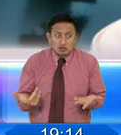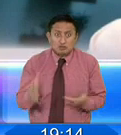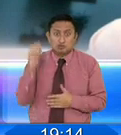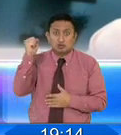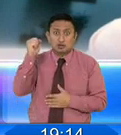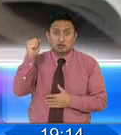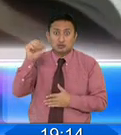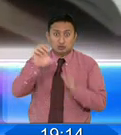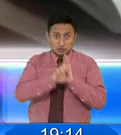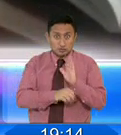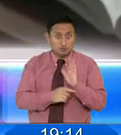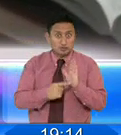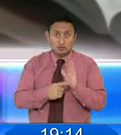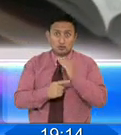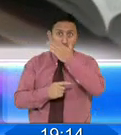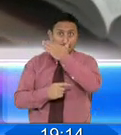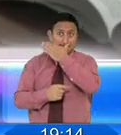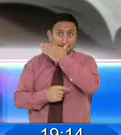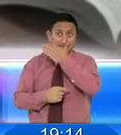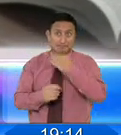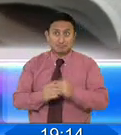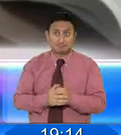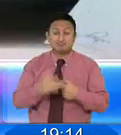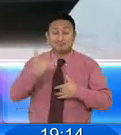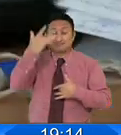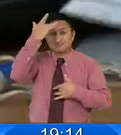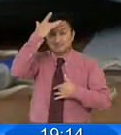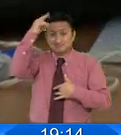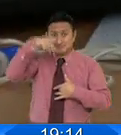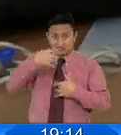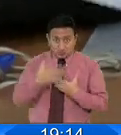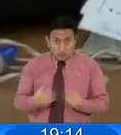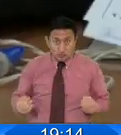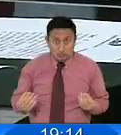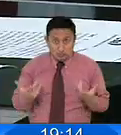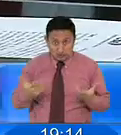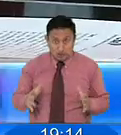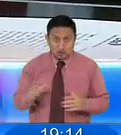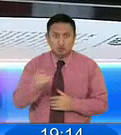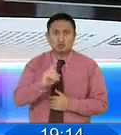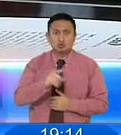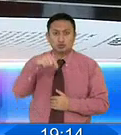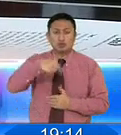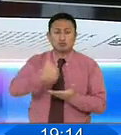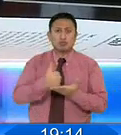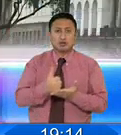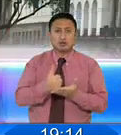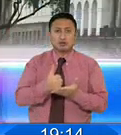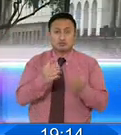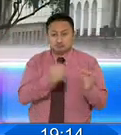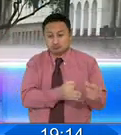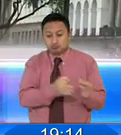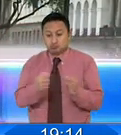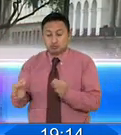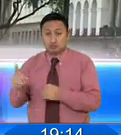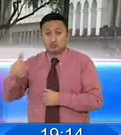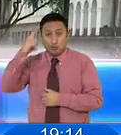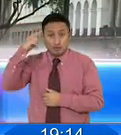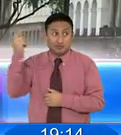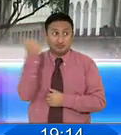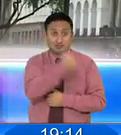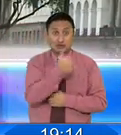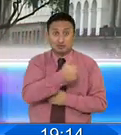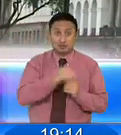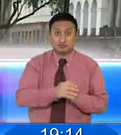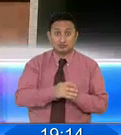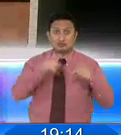constitucionales. También mencionan que la pandemia no ha terminado y que esta extensión de beneficios debería venir del Ejecutivo, pues hacerlo a través